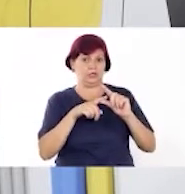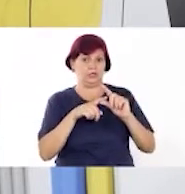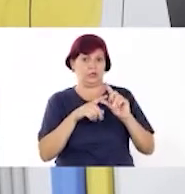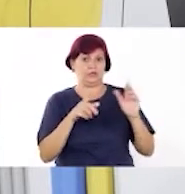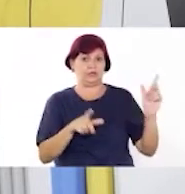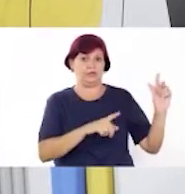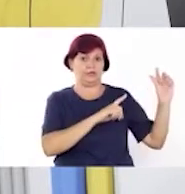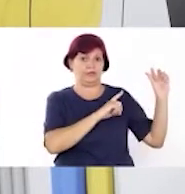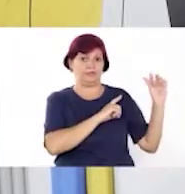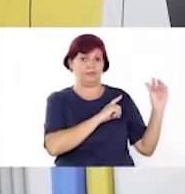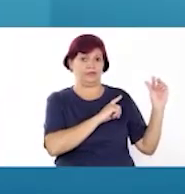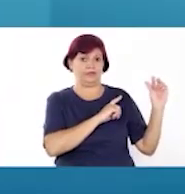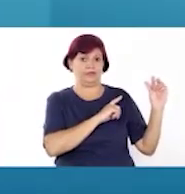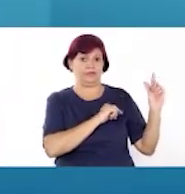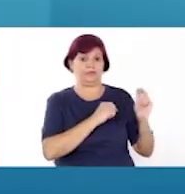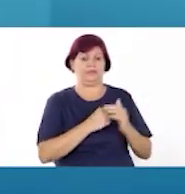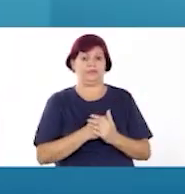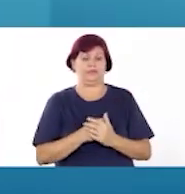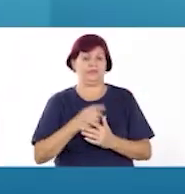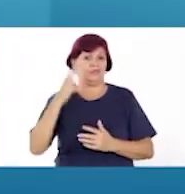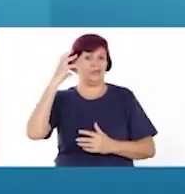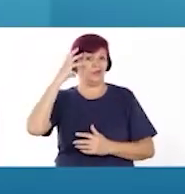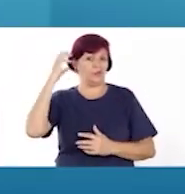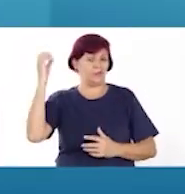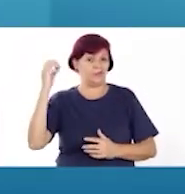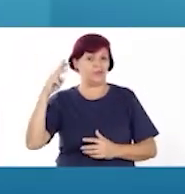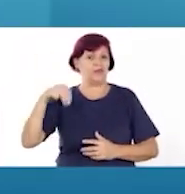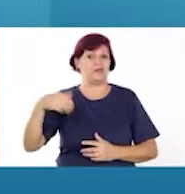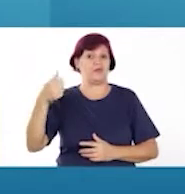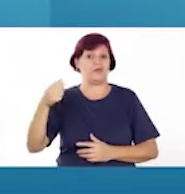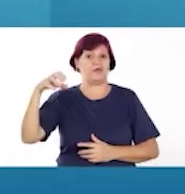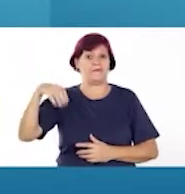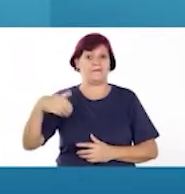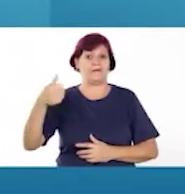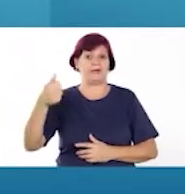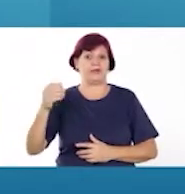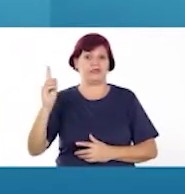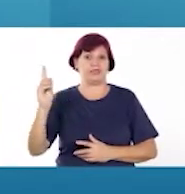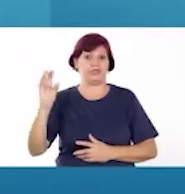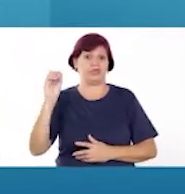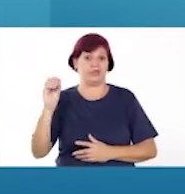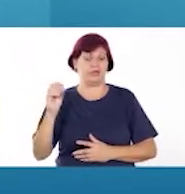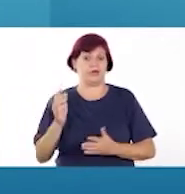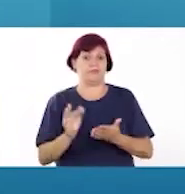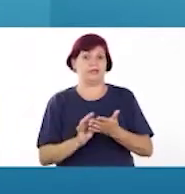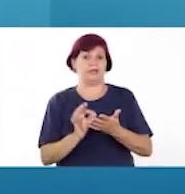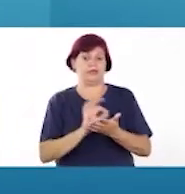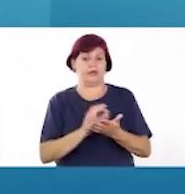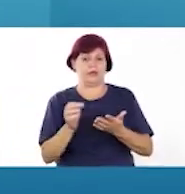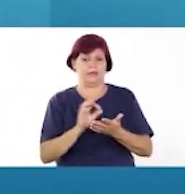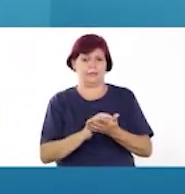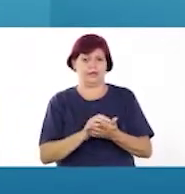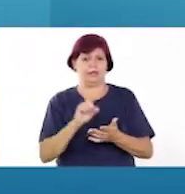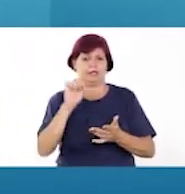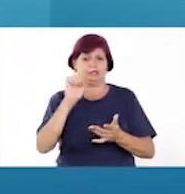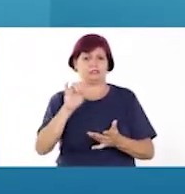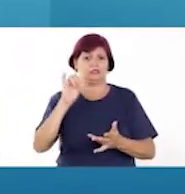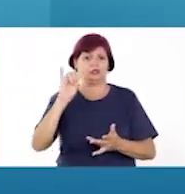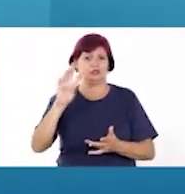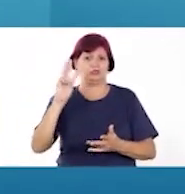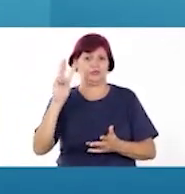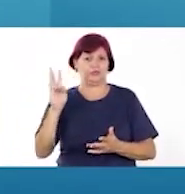aparece en pantalla. El gobierno de Machado, que aparece en la página 193 a